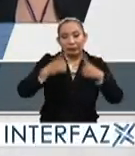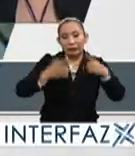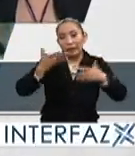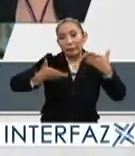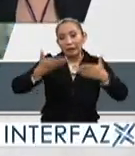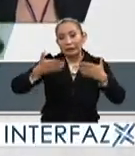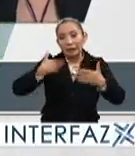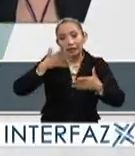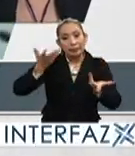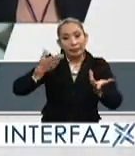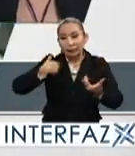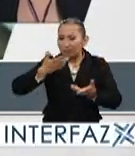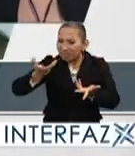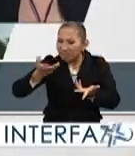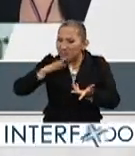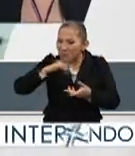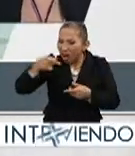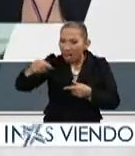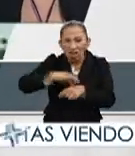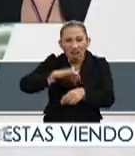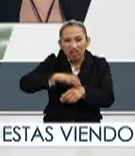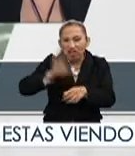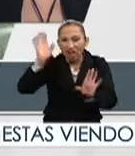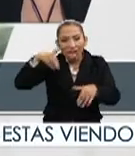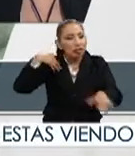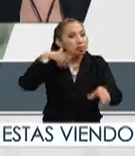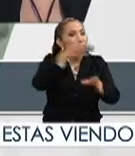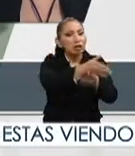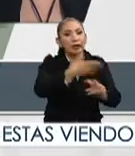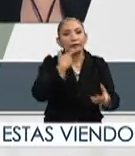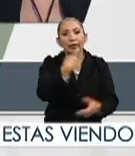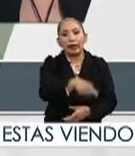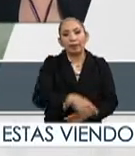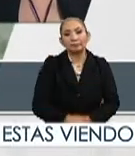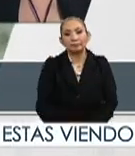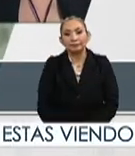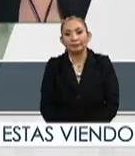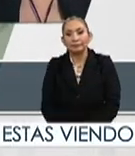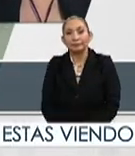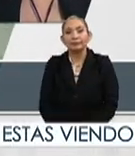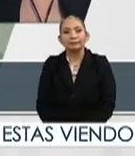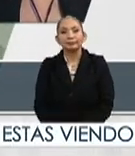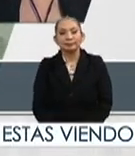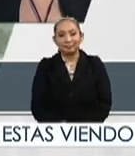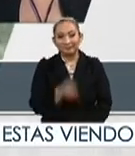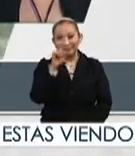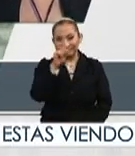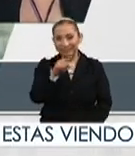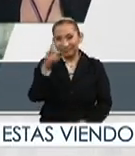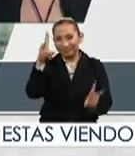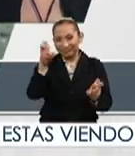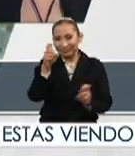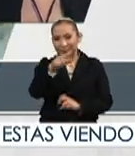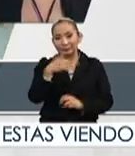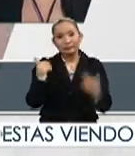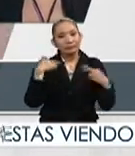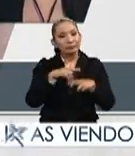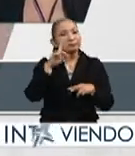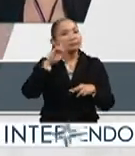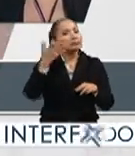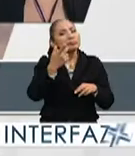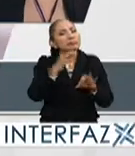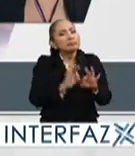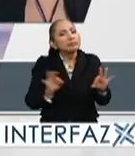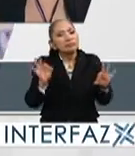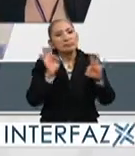muchas ocasiones orilla a los pacientes a establecer una queja. Sí. Precisamente en este sentido, maestra, ¿por qué